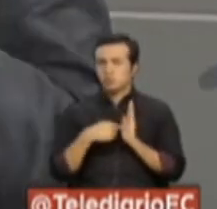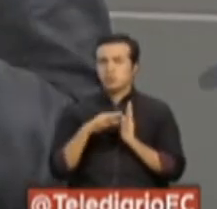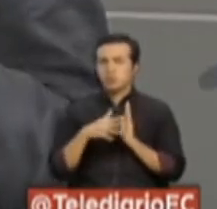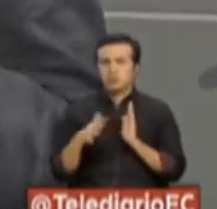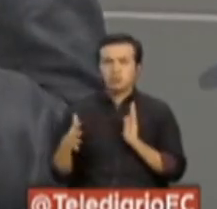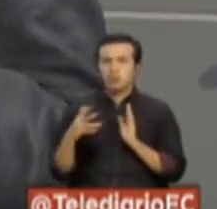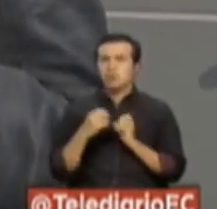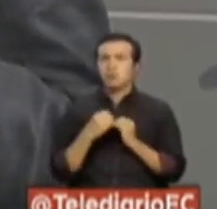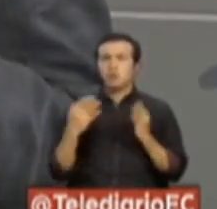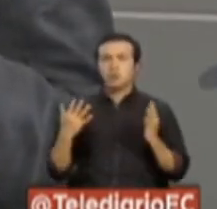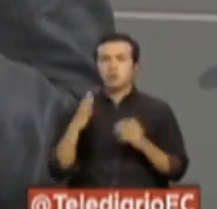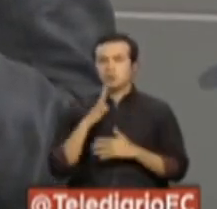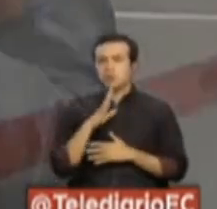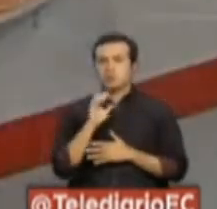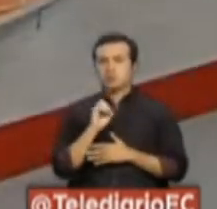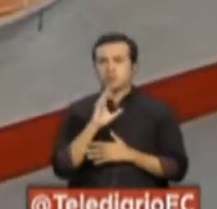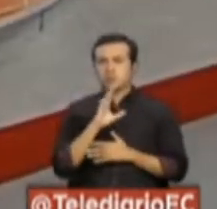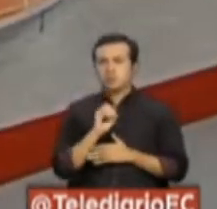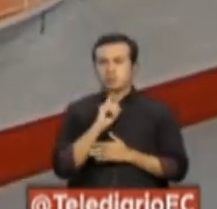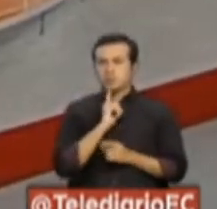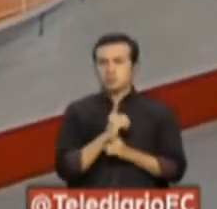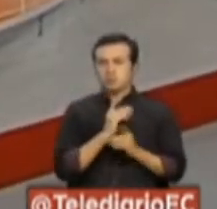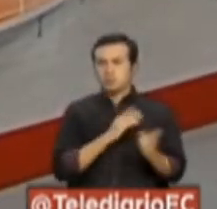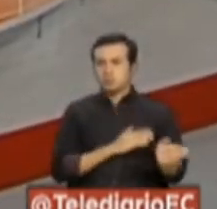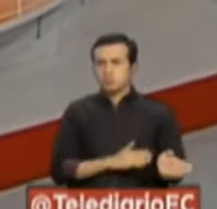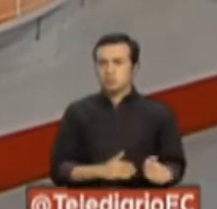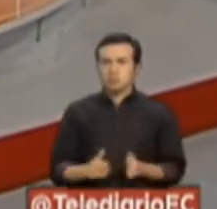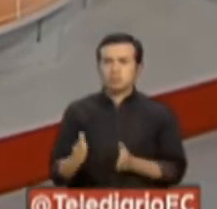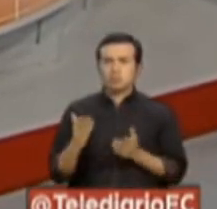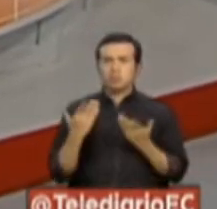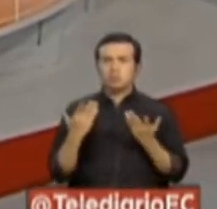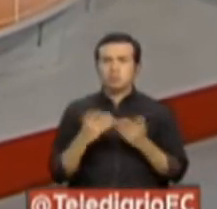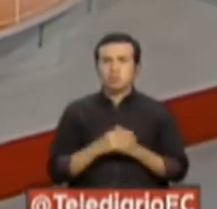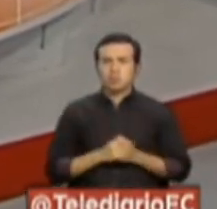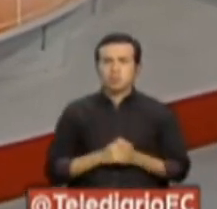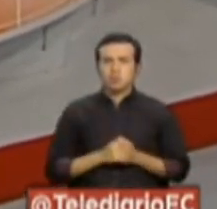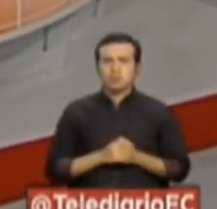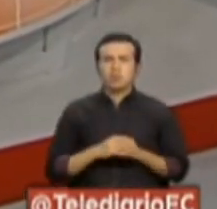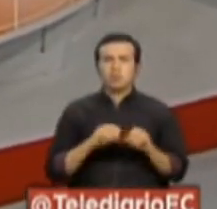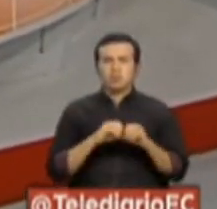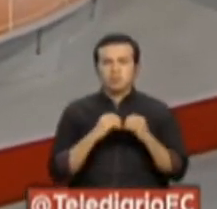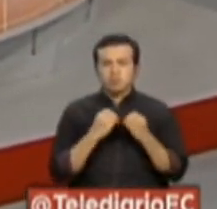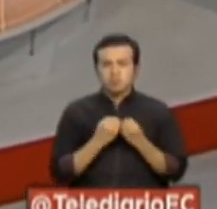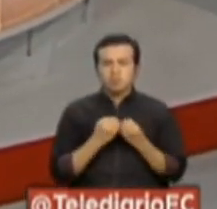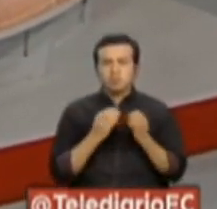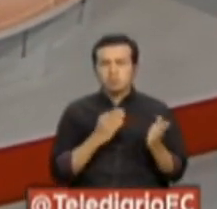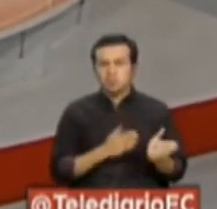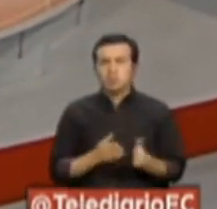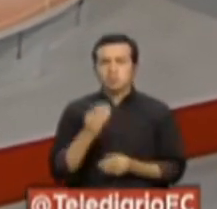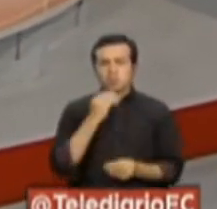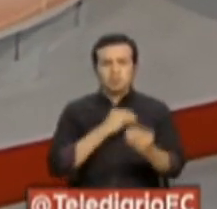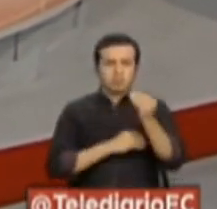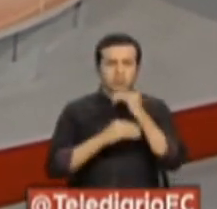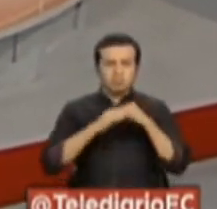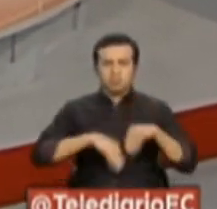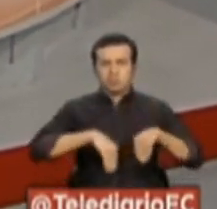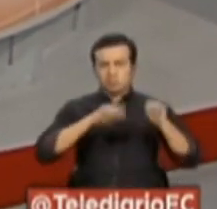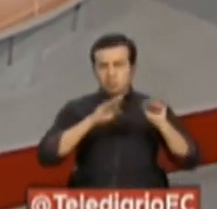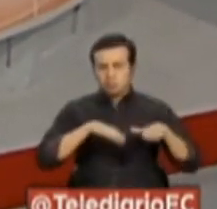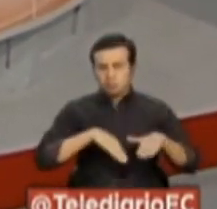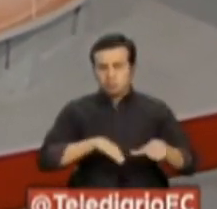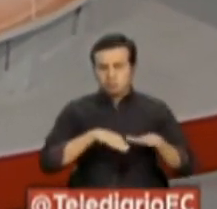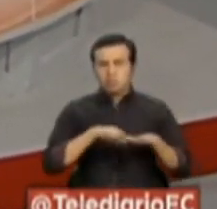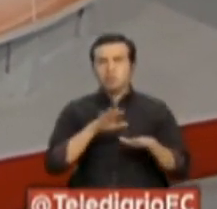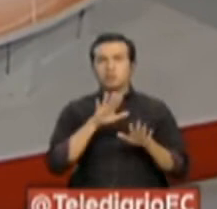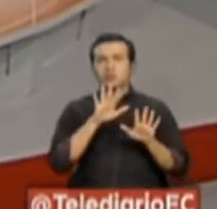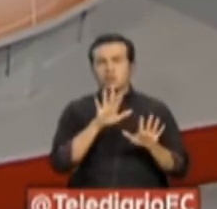10, 50. Estamos hablando... justo iba a explicar eso, perdón. Por favor. Que, por ejemplo, en las organizaciones de alimentación y textiles, un